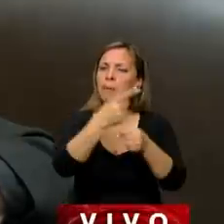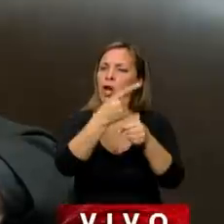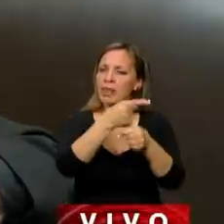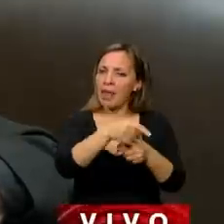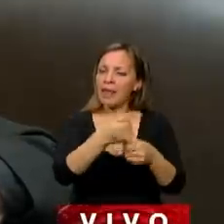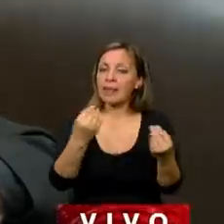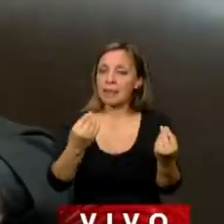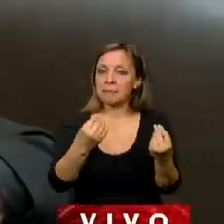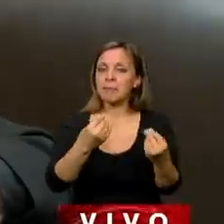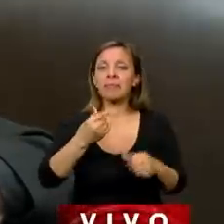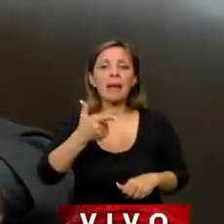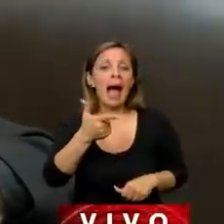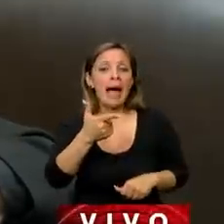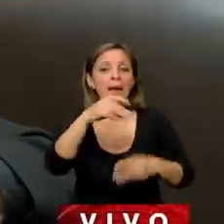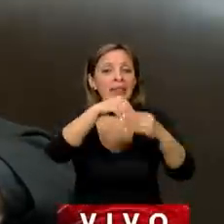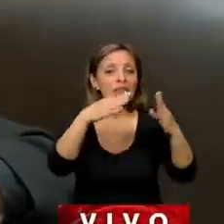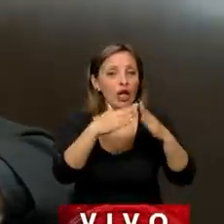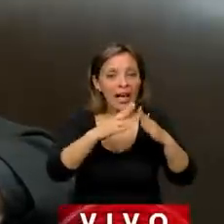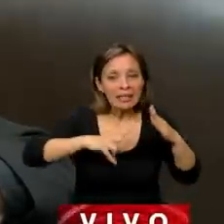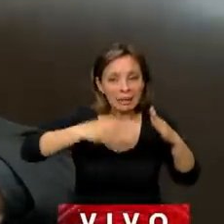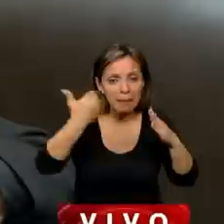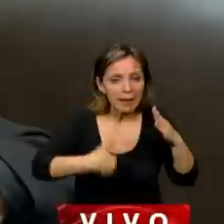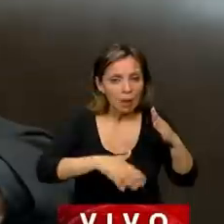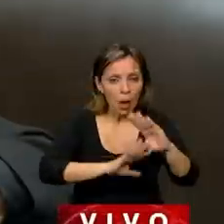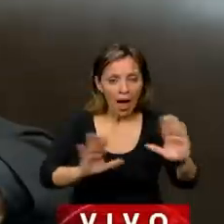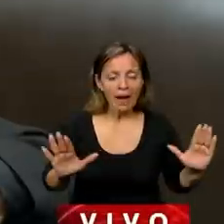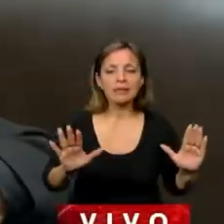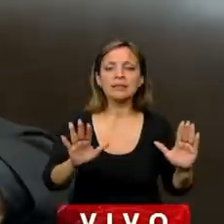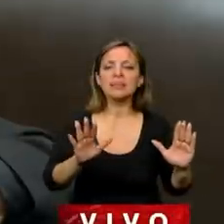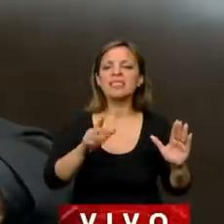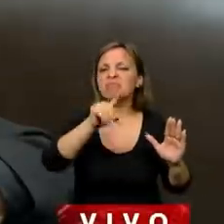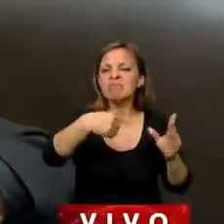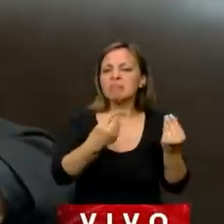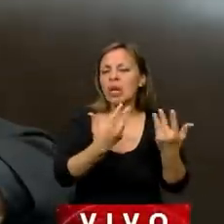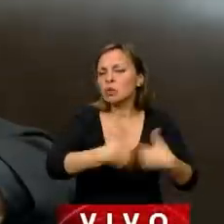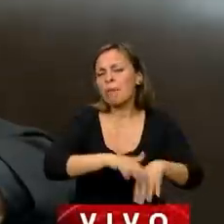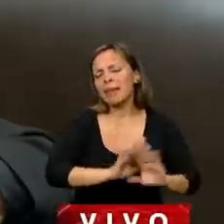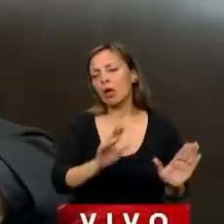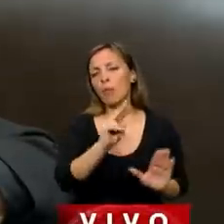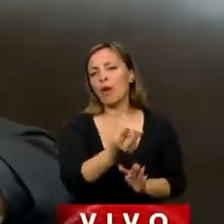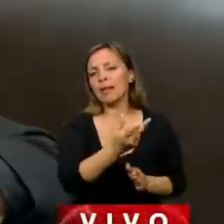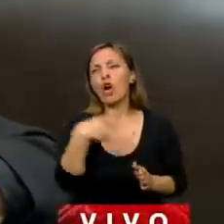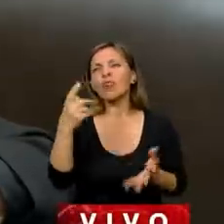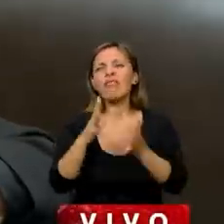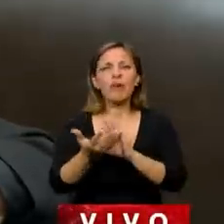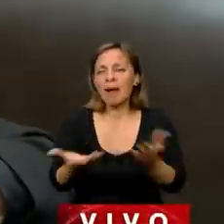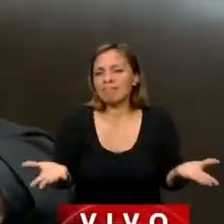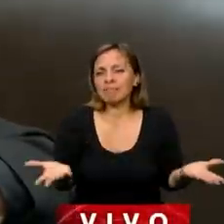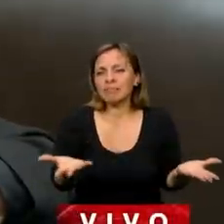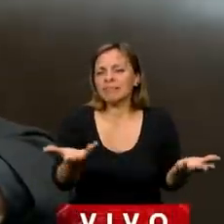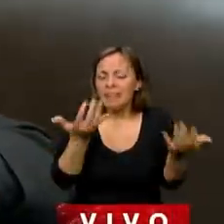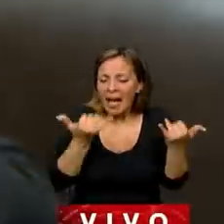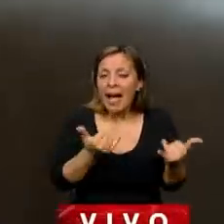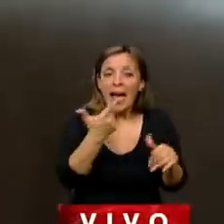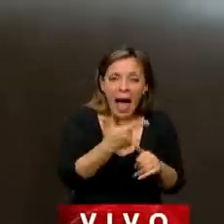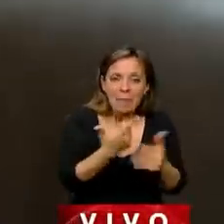armas en casas particulares, justamente lo que van a disparar es la muerte, no hay otra posibilidad. Desde ese lugar